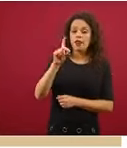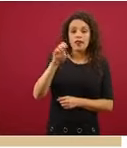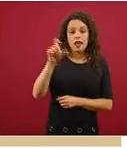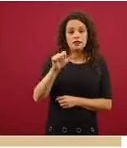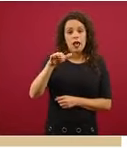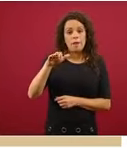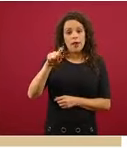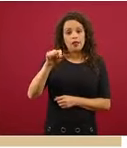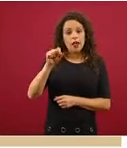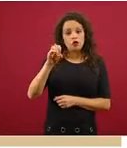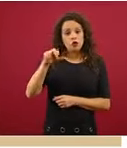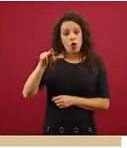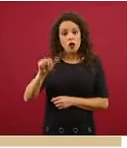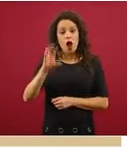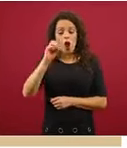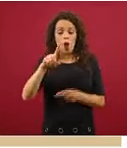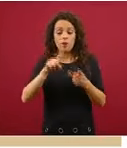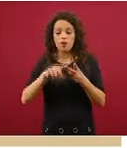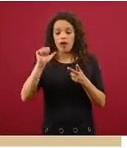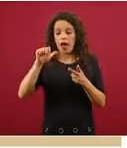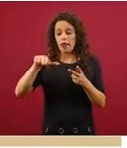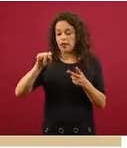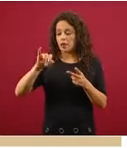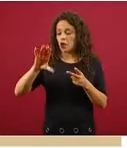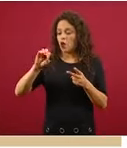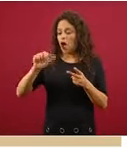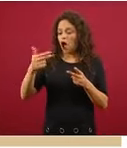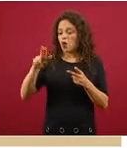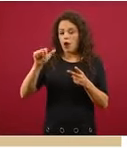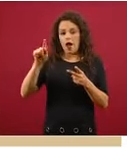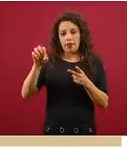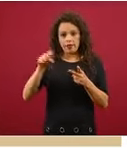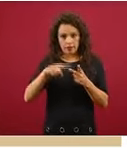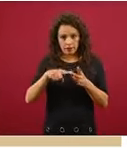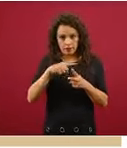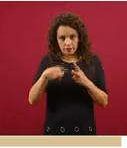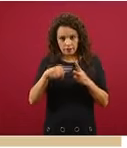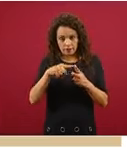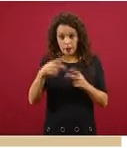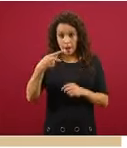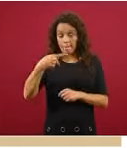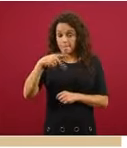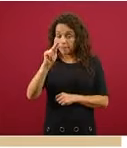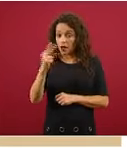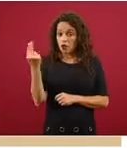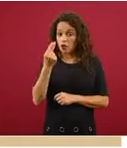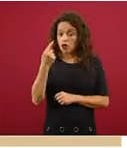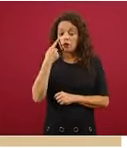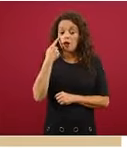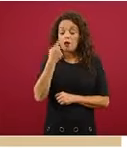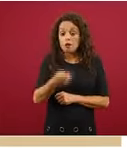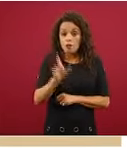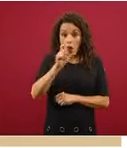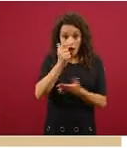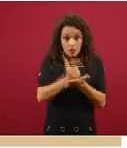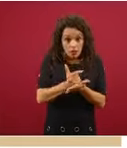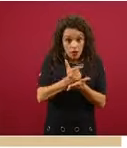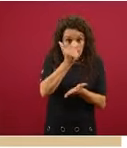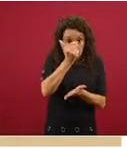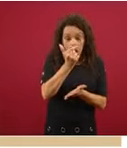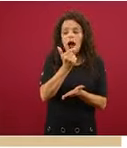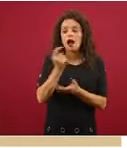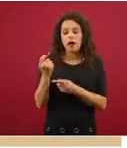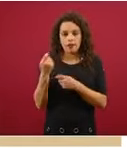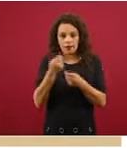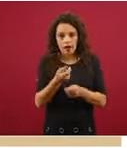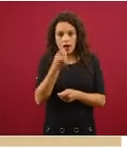tienen una indicación muy específica, sobre todo en los cuadros más graves, en los cuadros críticos. Ya se